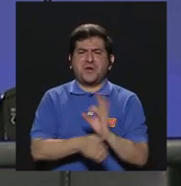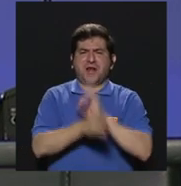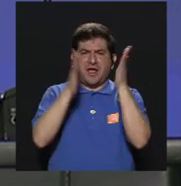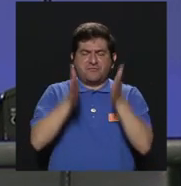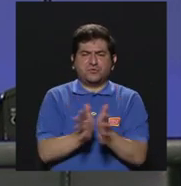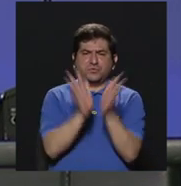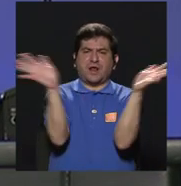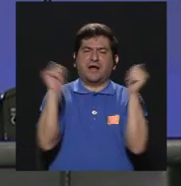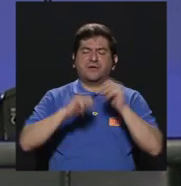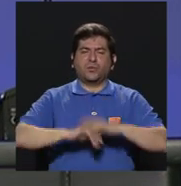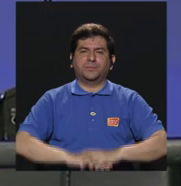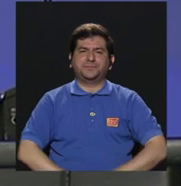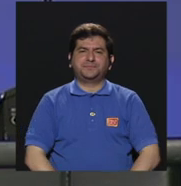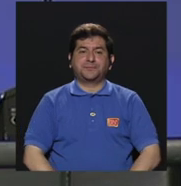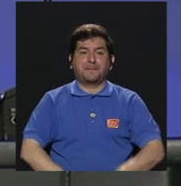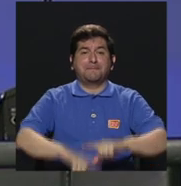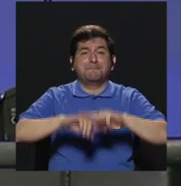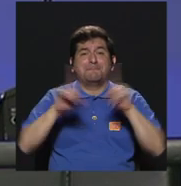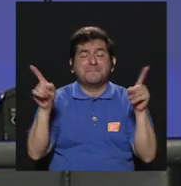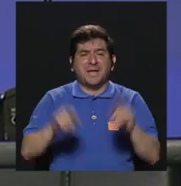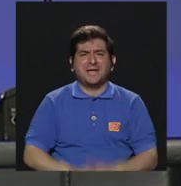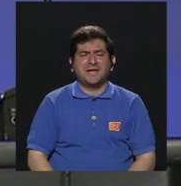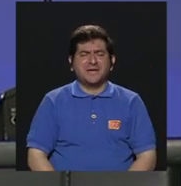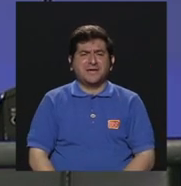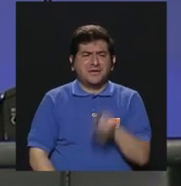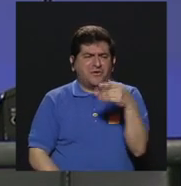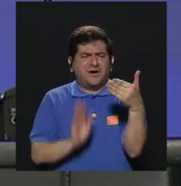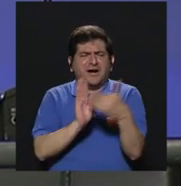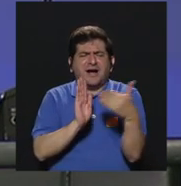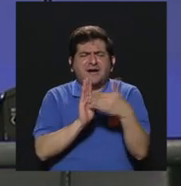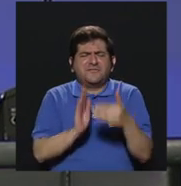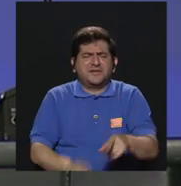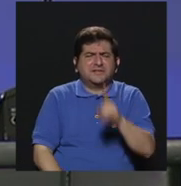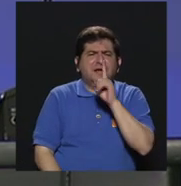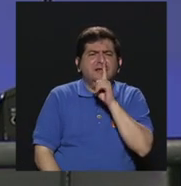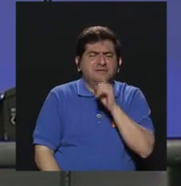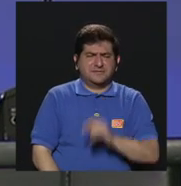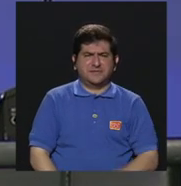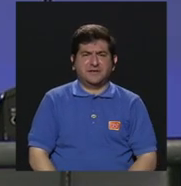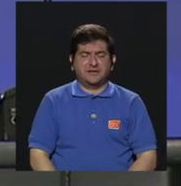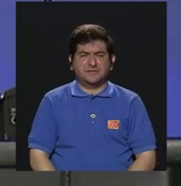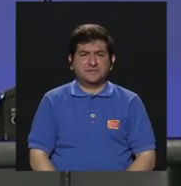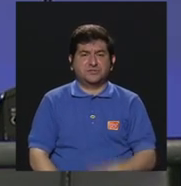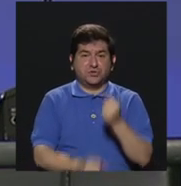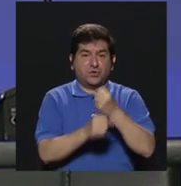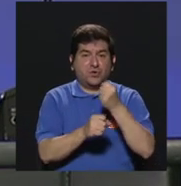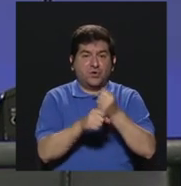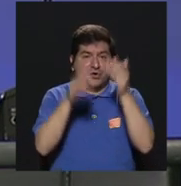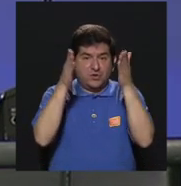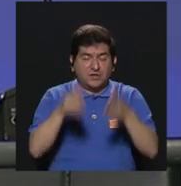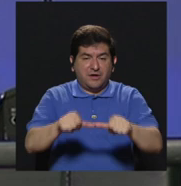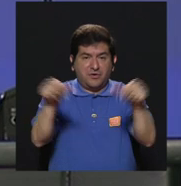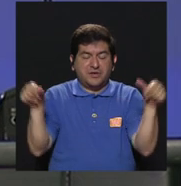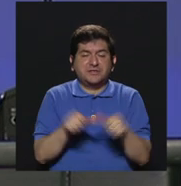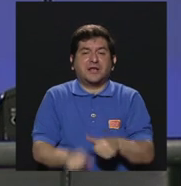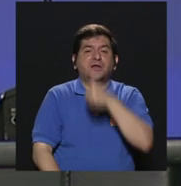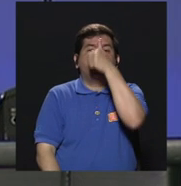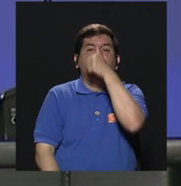funcionarios públicos, pero es sufrida en silencio solitario por los trabajadores del ámbito